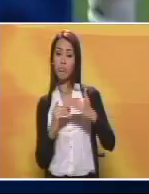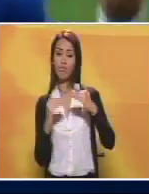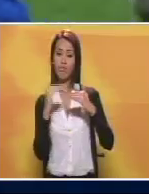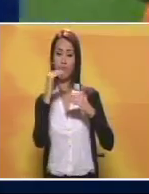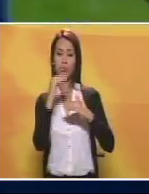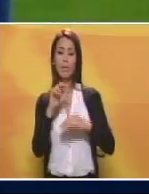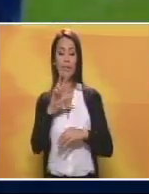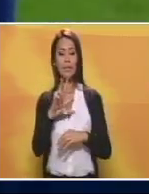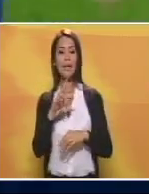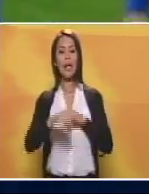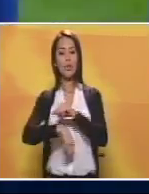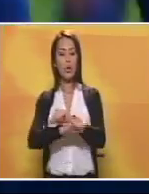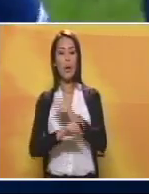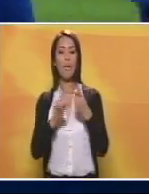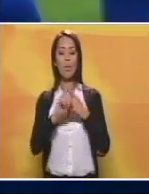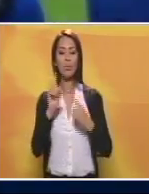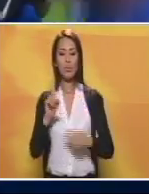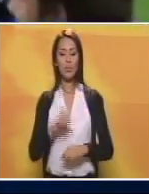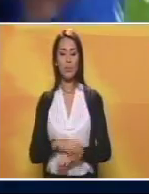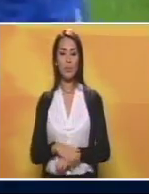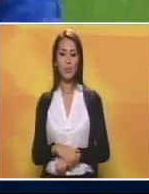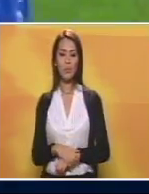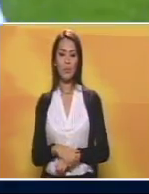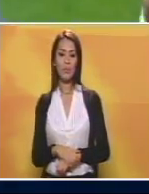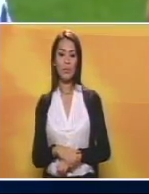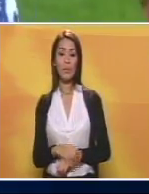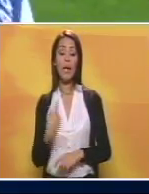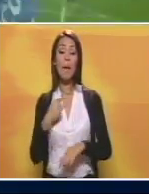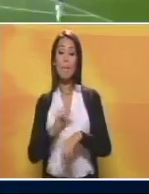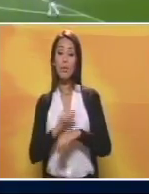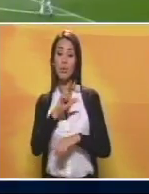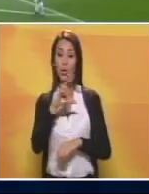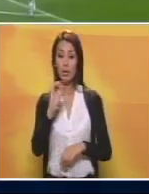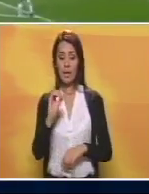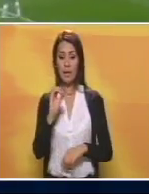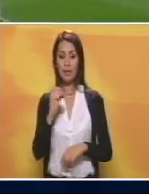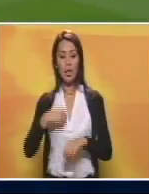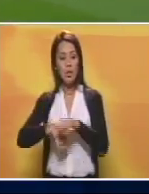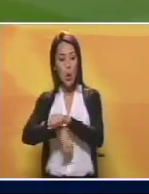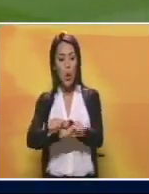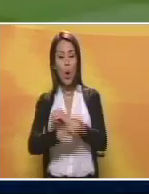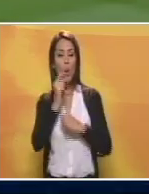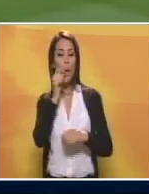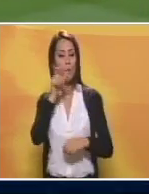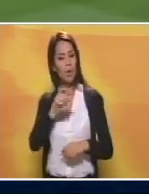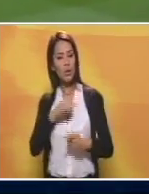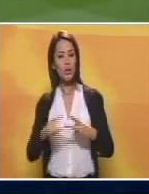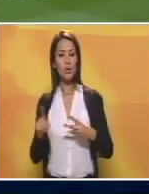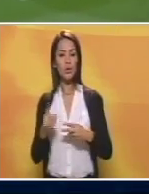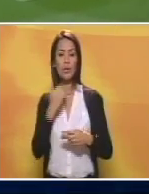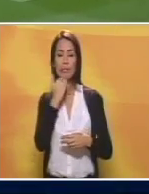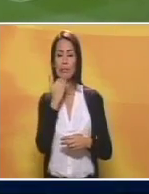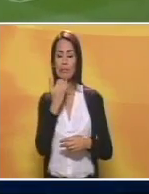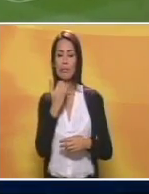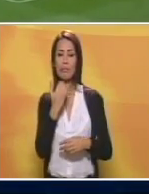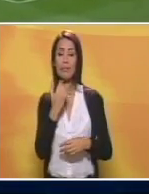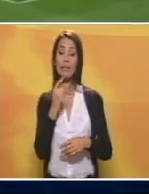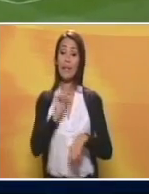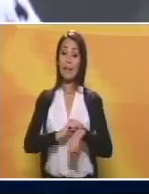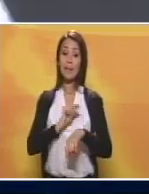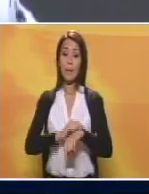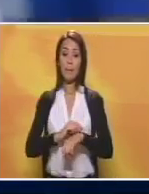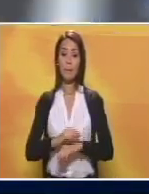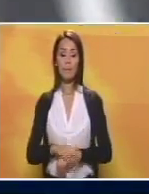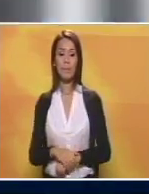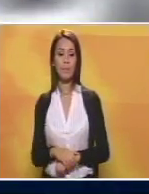Hotspur, 3-1. Álvaro Morata adelantó a los Blues al minuto 30, pero un golazo de Christian Eriksen al final del primer tiempo igualó